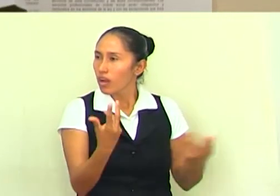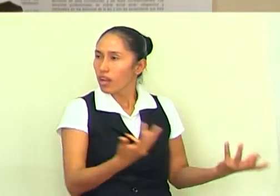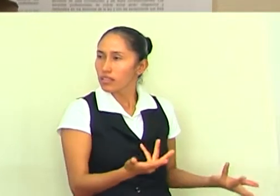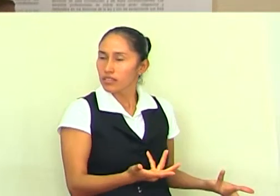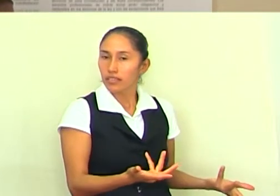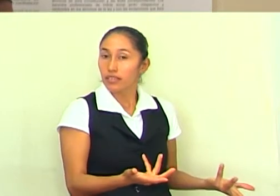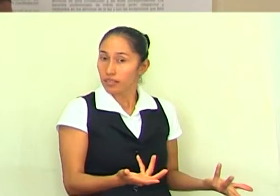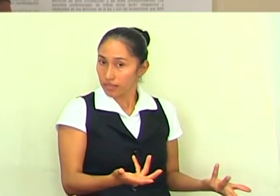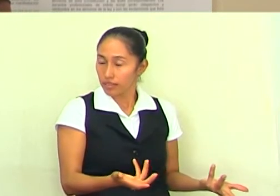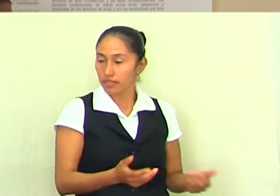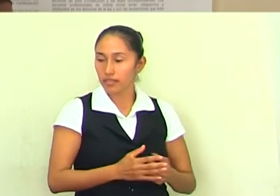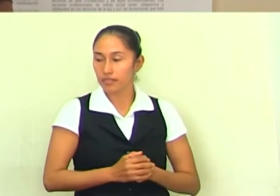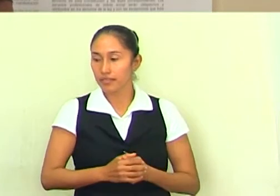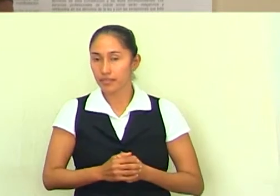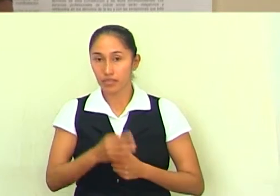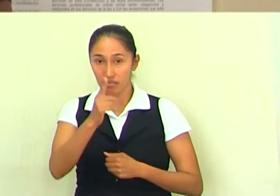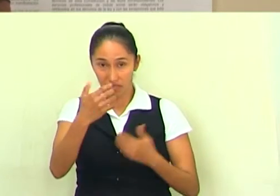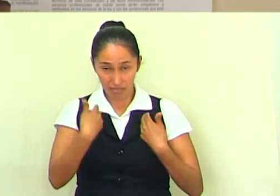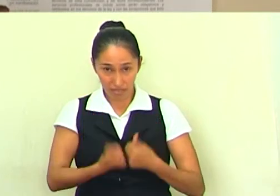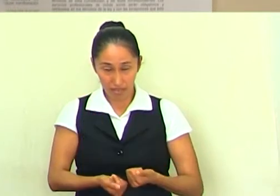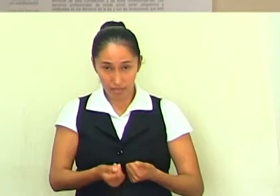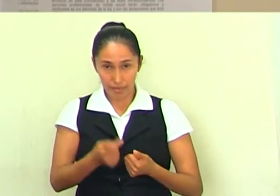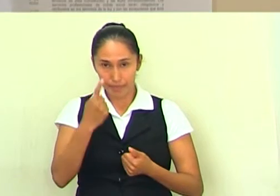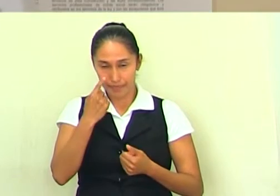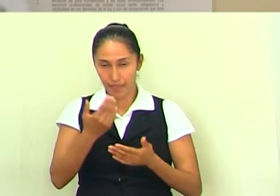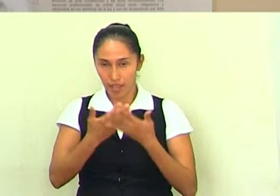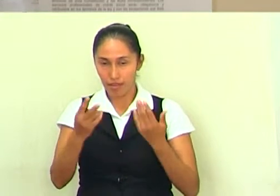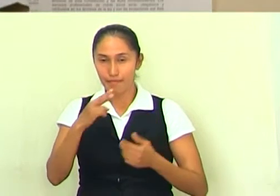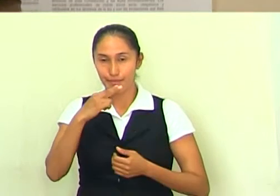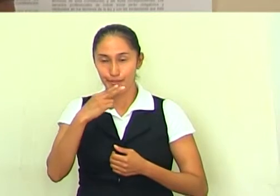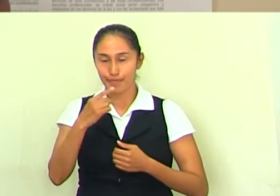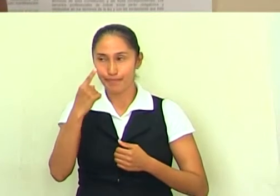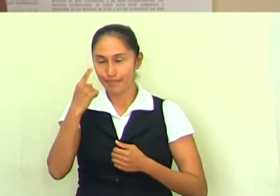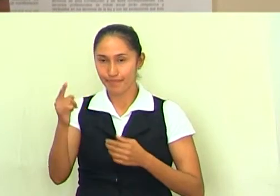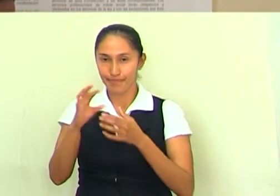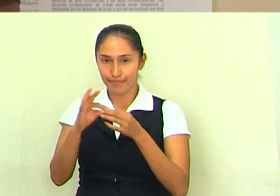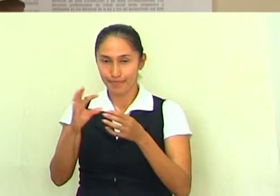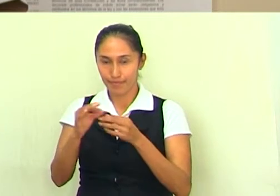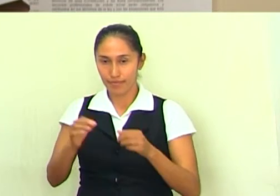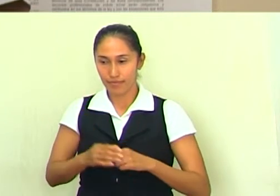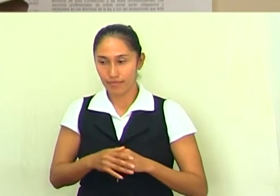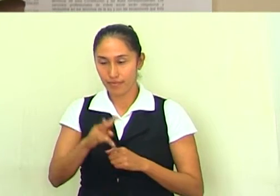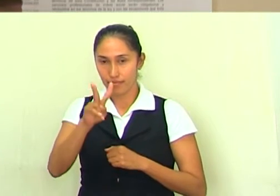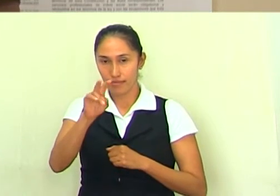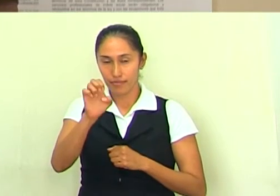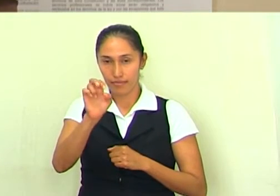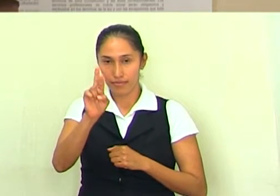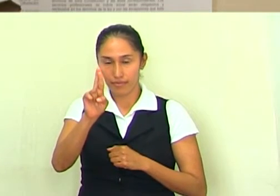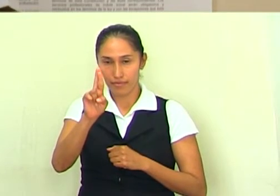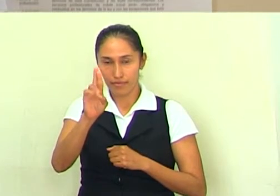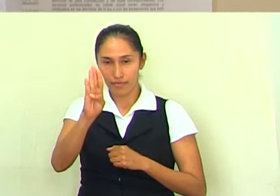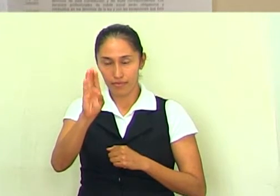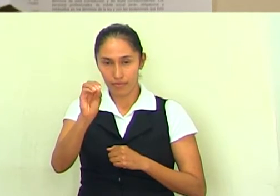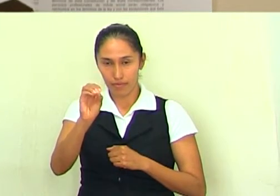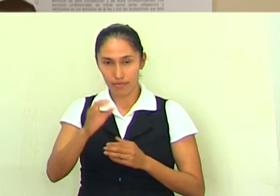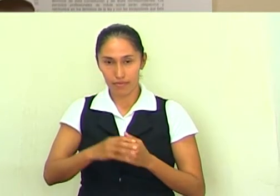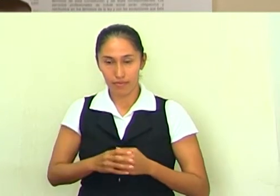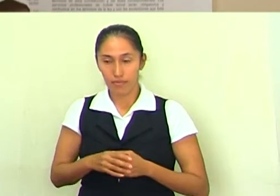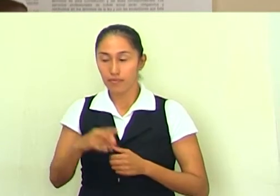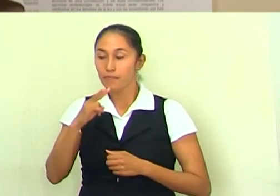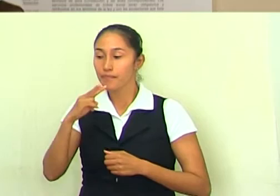fácil para que entremos a los verbos. Vamos a entrar a los verbos